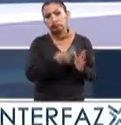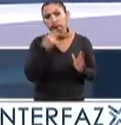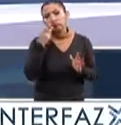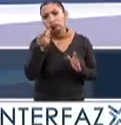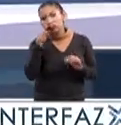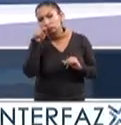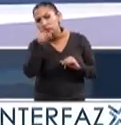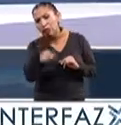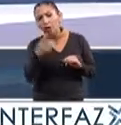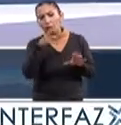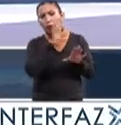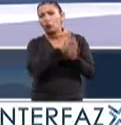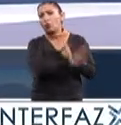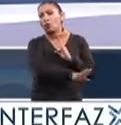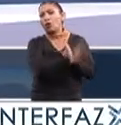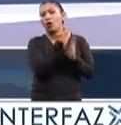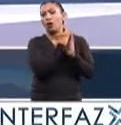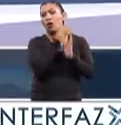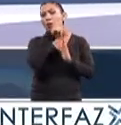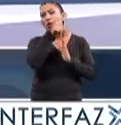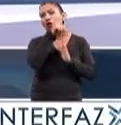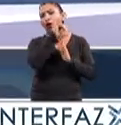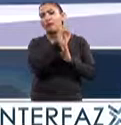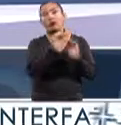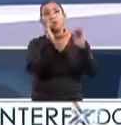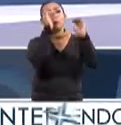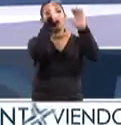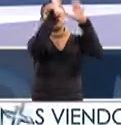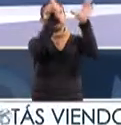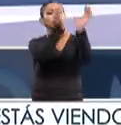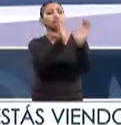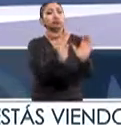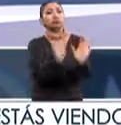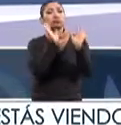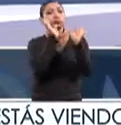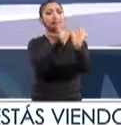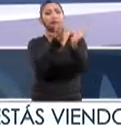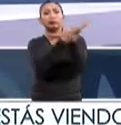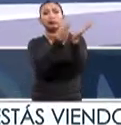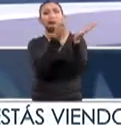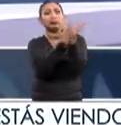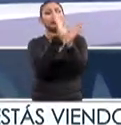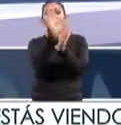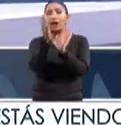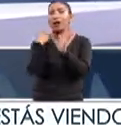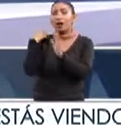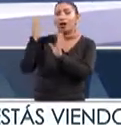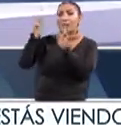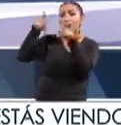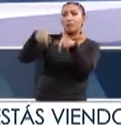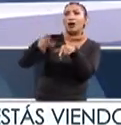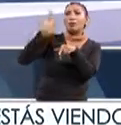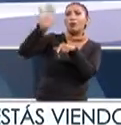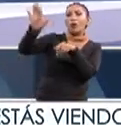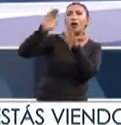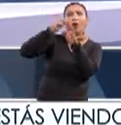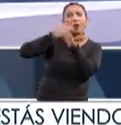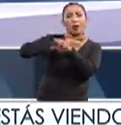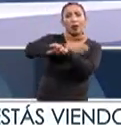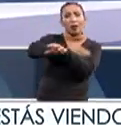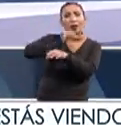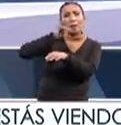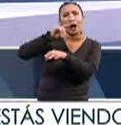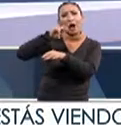tiempo recluido en las monografías, en los pedestales de bronce, en los mausoleos, si tú quieres, de mármol,